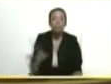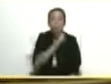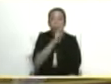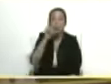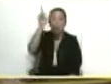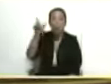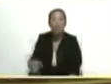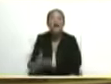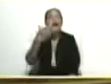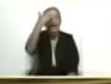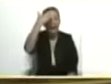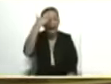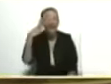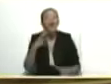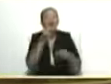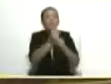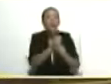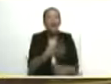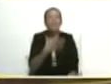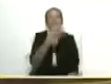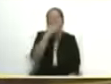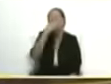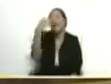Y ellos creyeron, esto es pan comido.